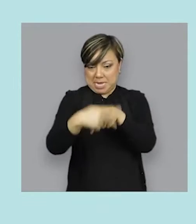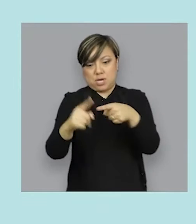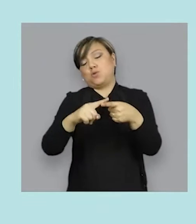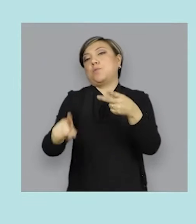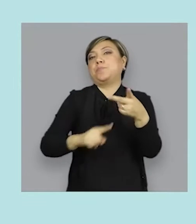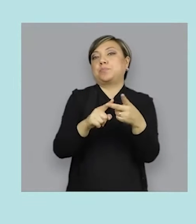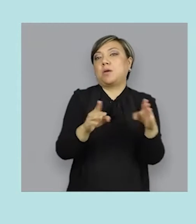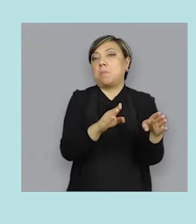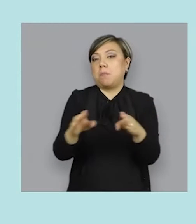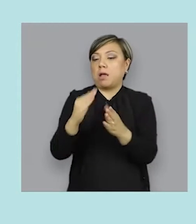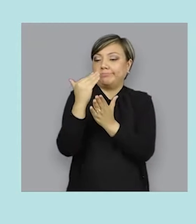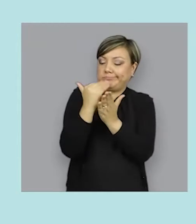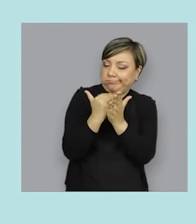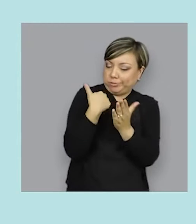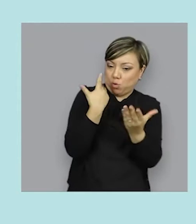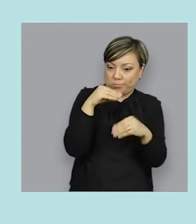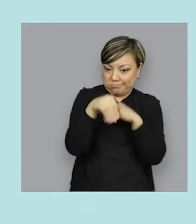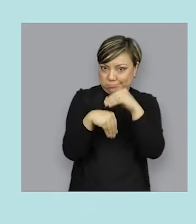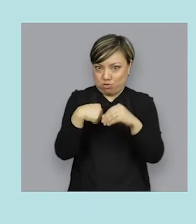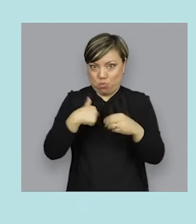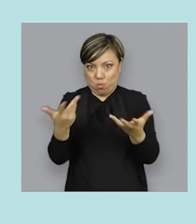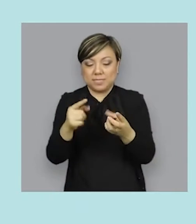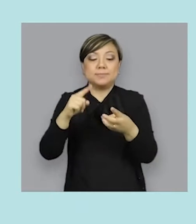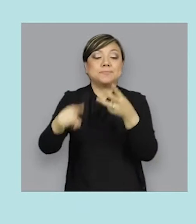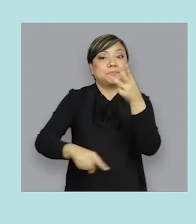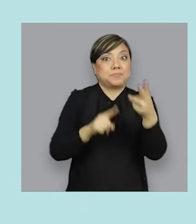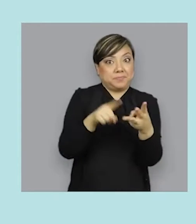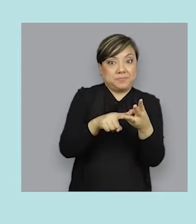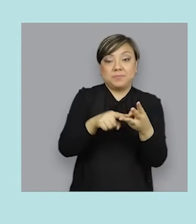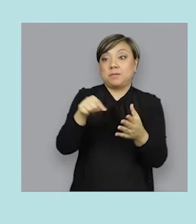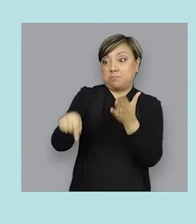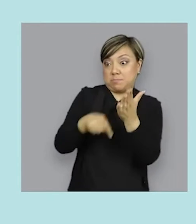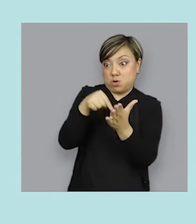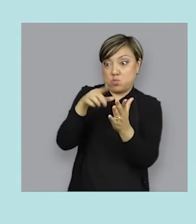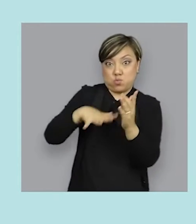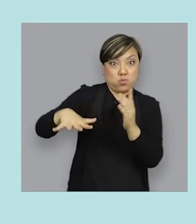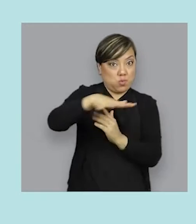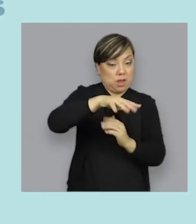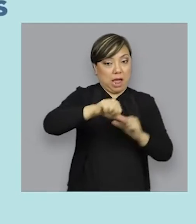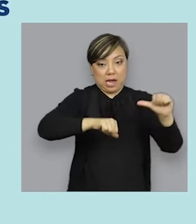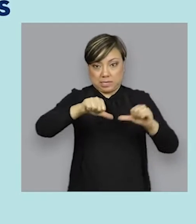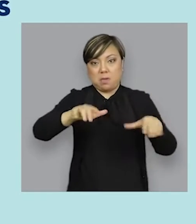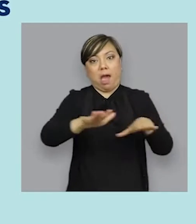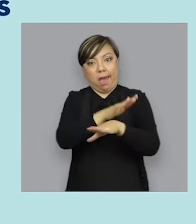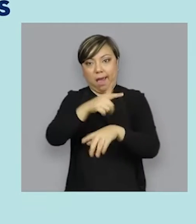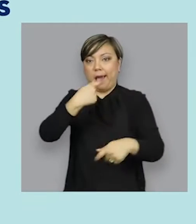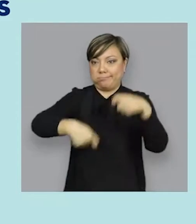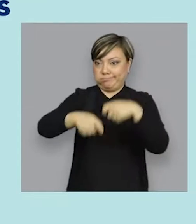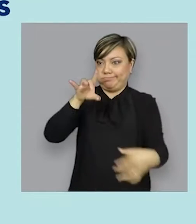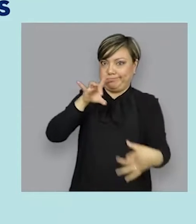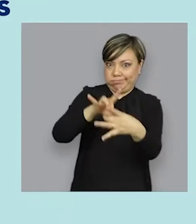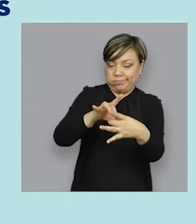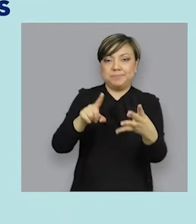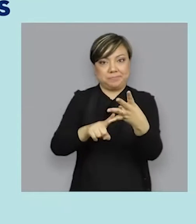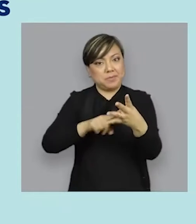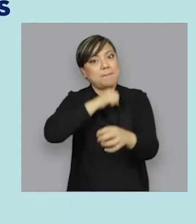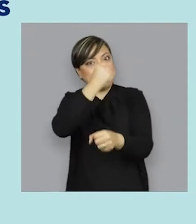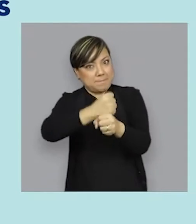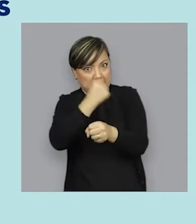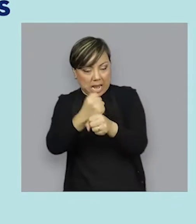Identifica riesgos. 2. Diseña estrategias. 3. Adecuada tus espacios y actividades.